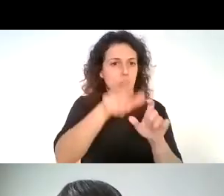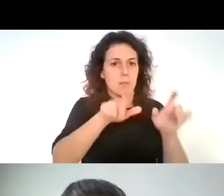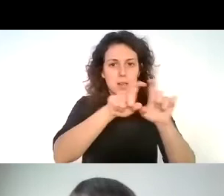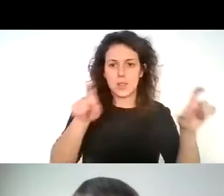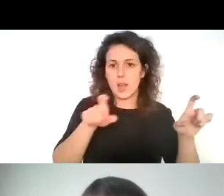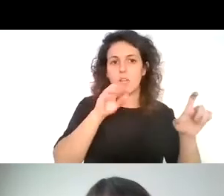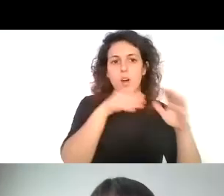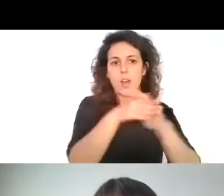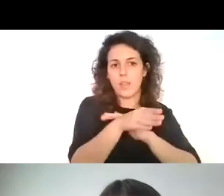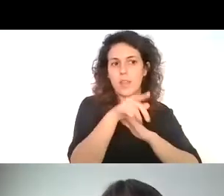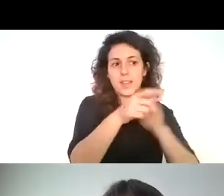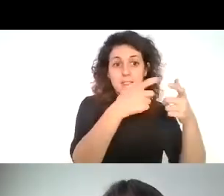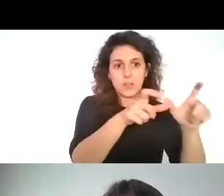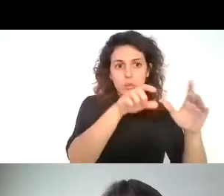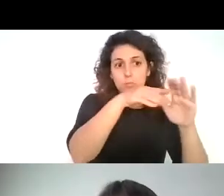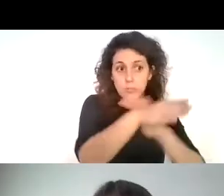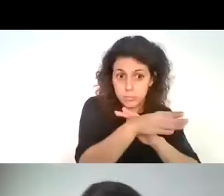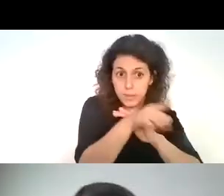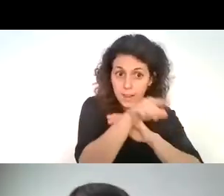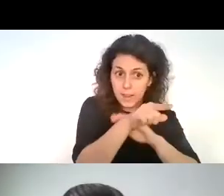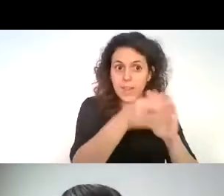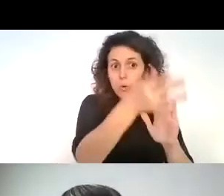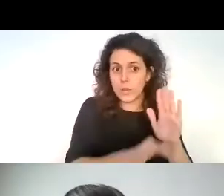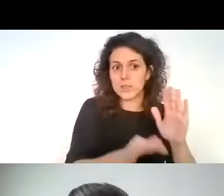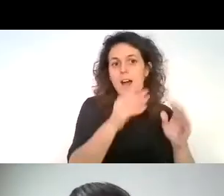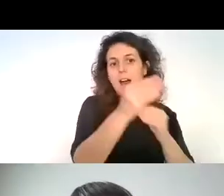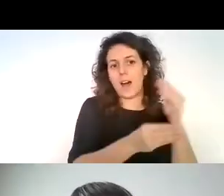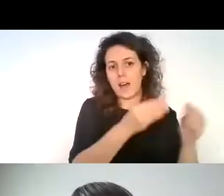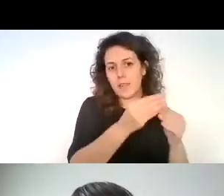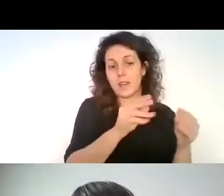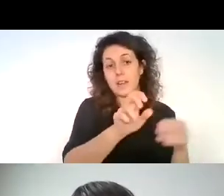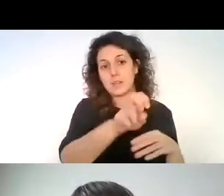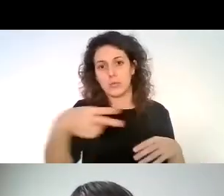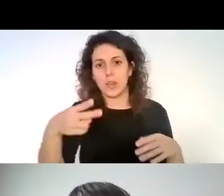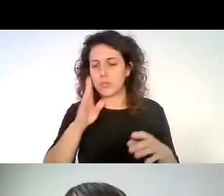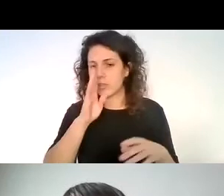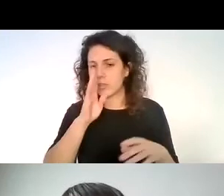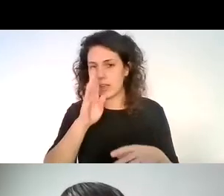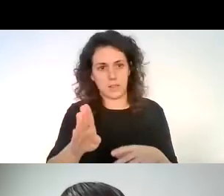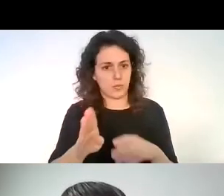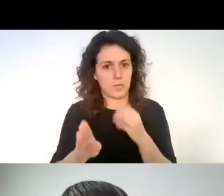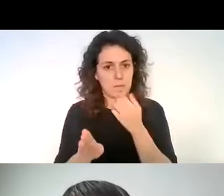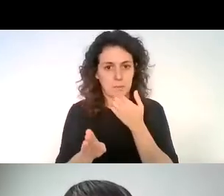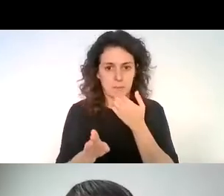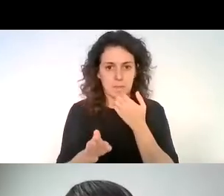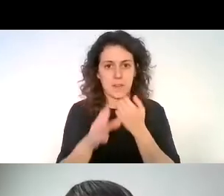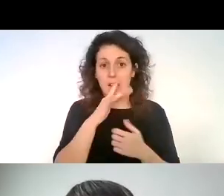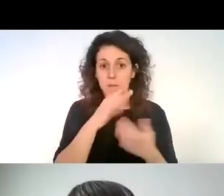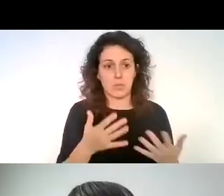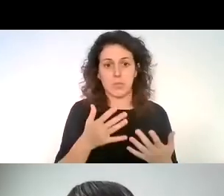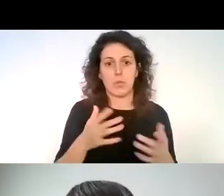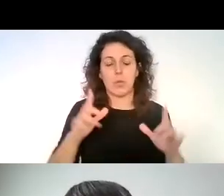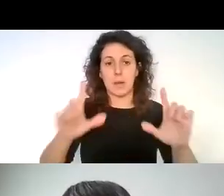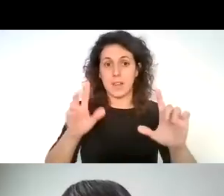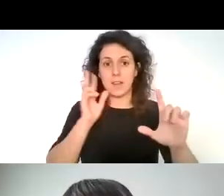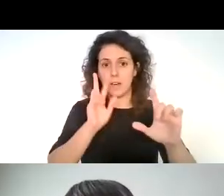su sector, realiza la encuesta, tiene sus resultados al momento, tal y como estáis viendo ahora en la pantalla,